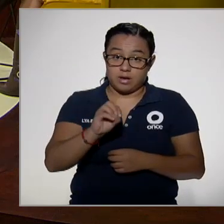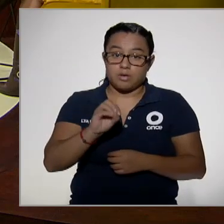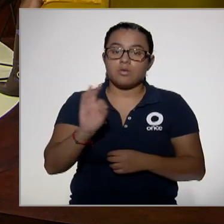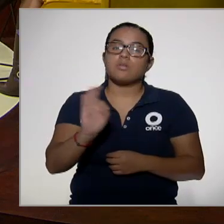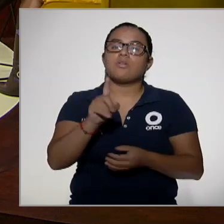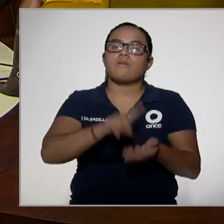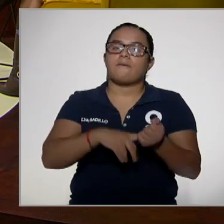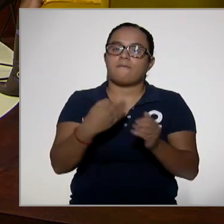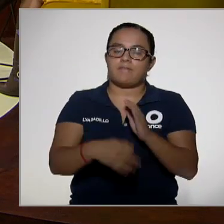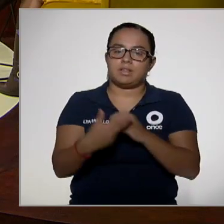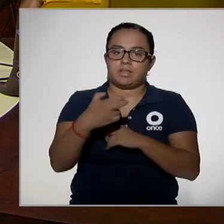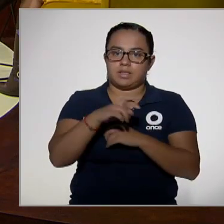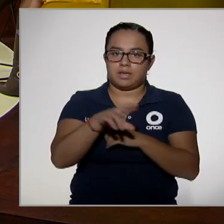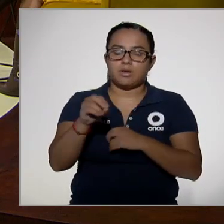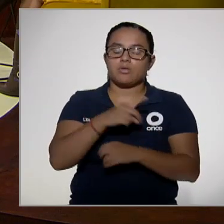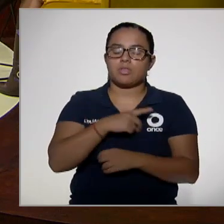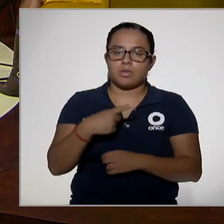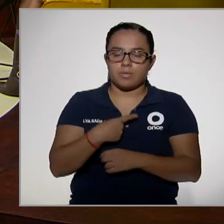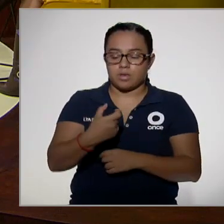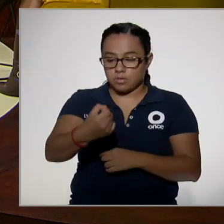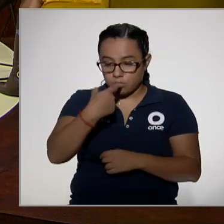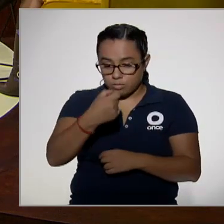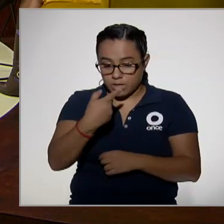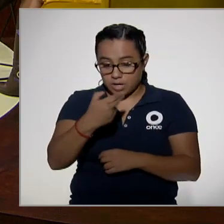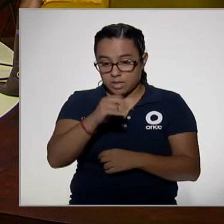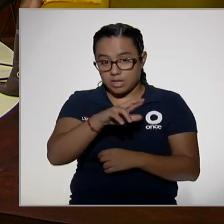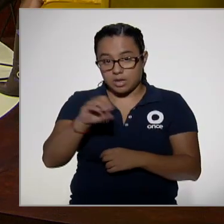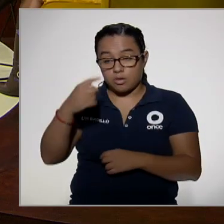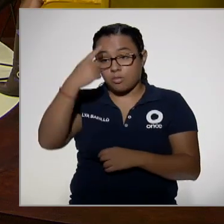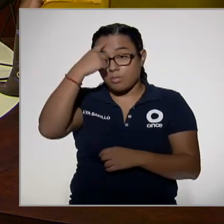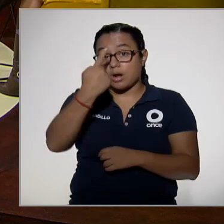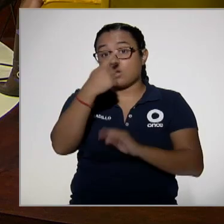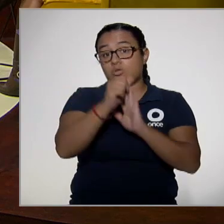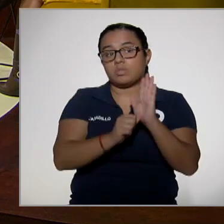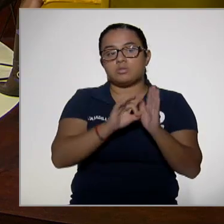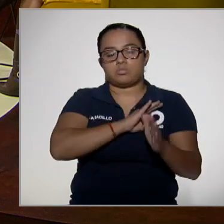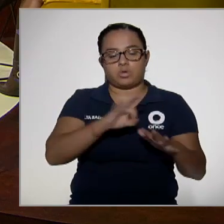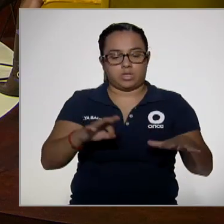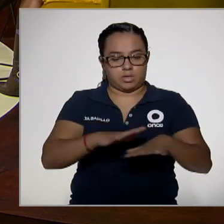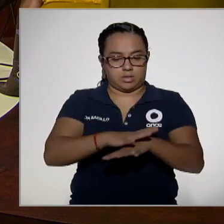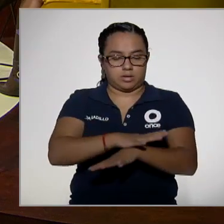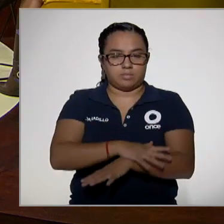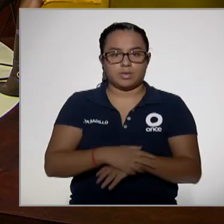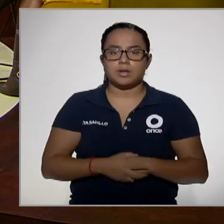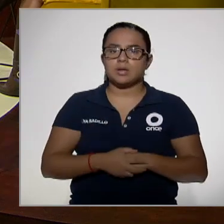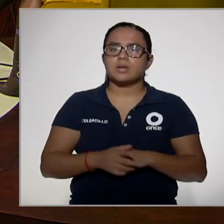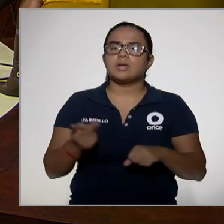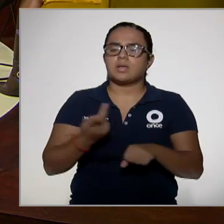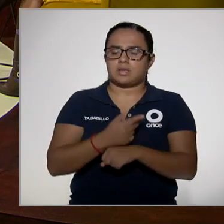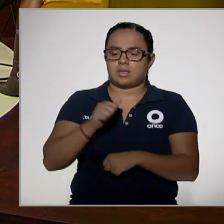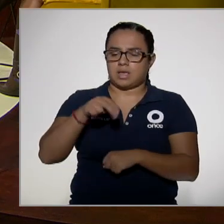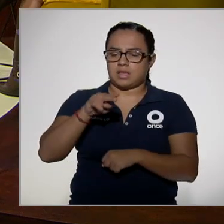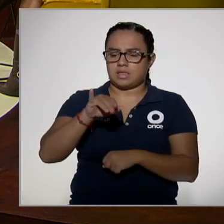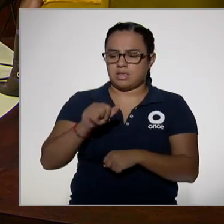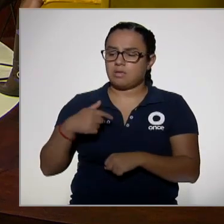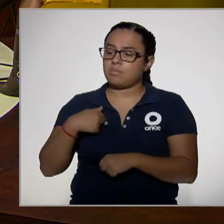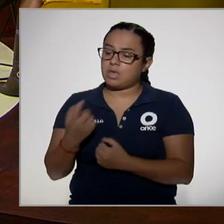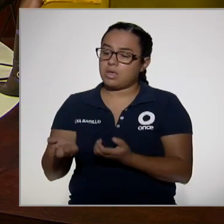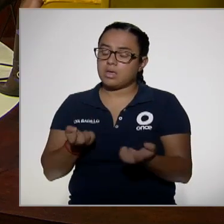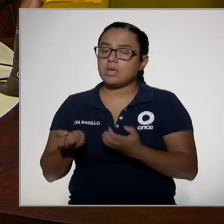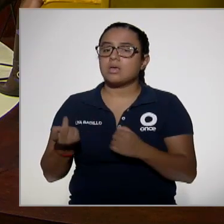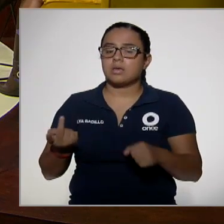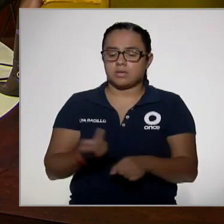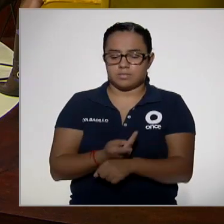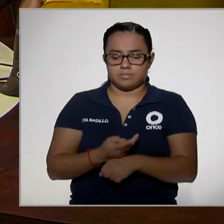le falta hierro entonces nada más tomar el hierro adecuadamente a ver si lo que rige en un mes más o menos qué pasa si tengo anemia y hago ejercicio